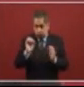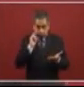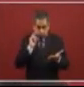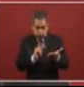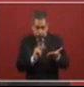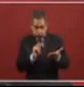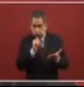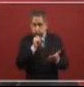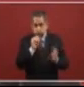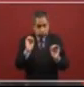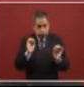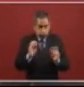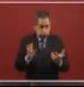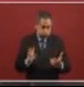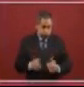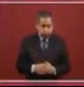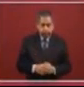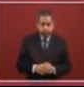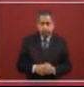nota,